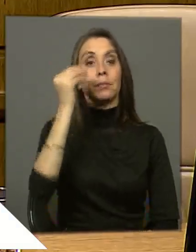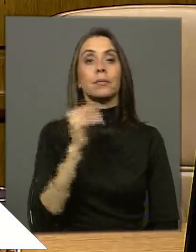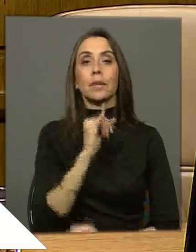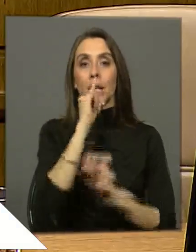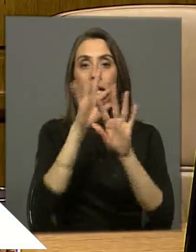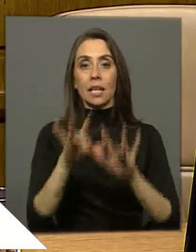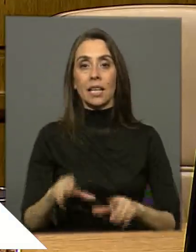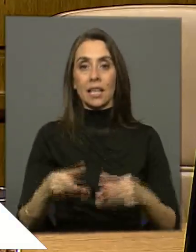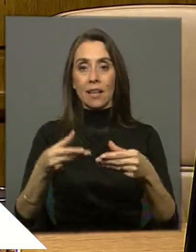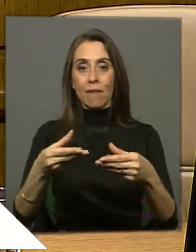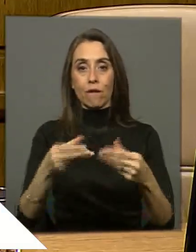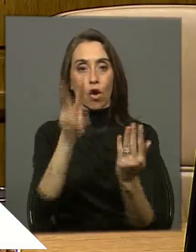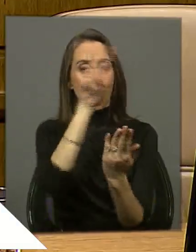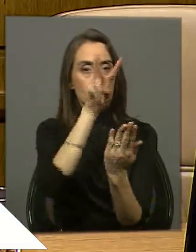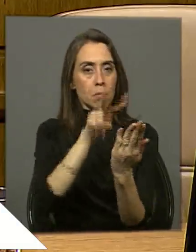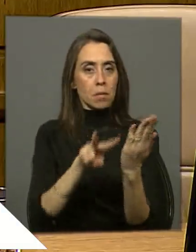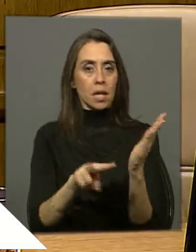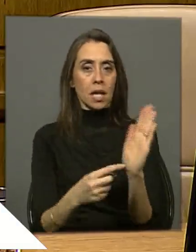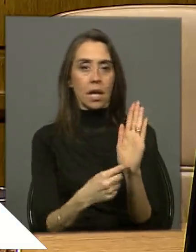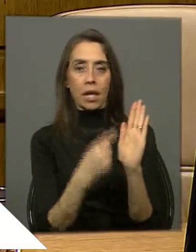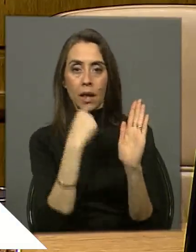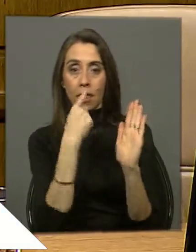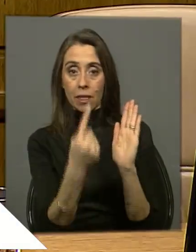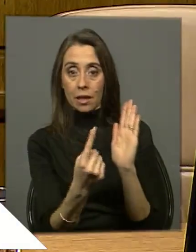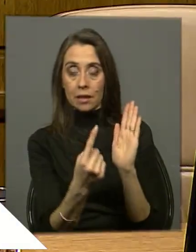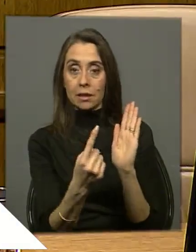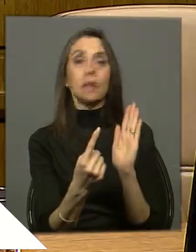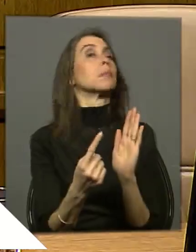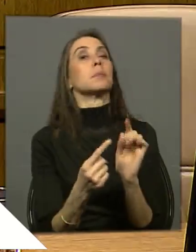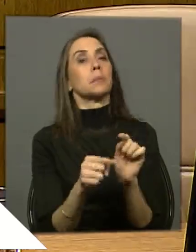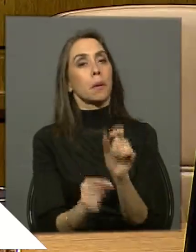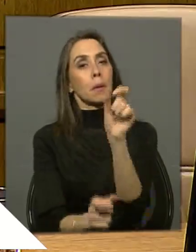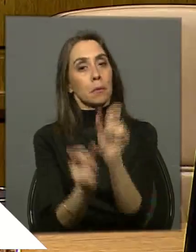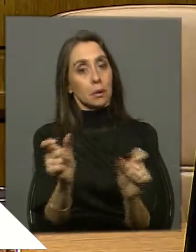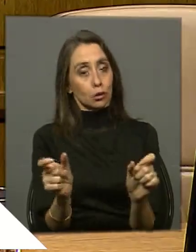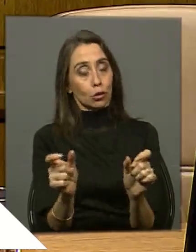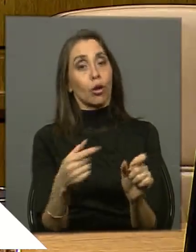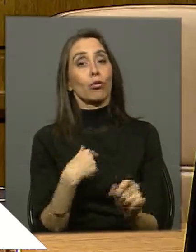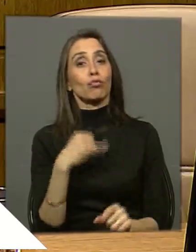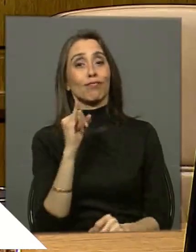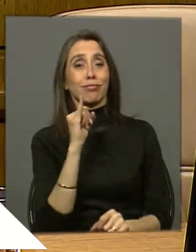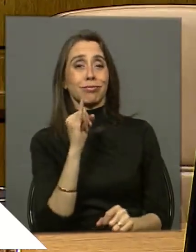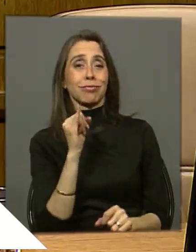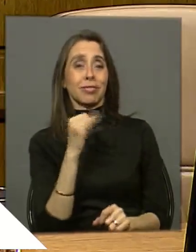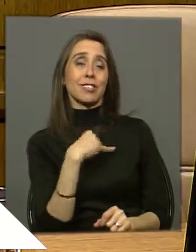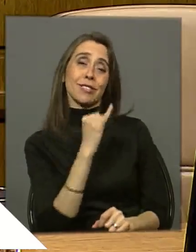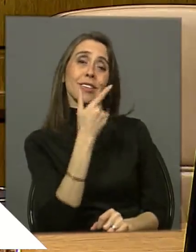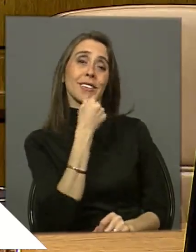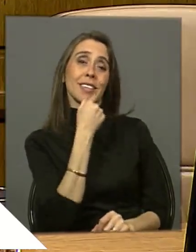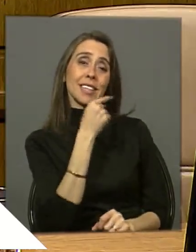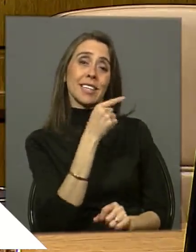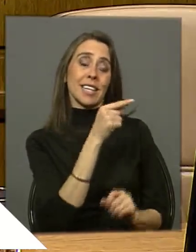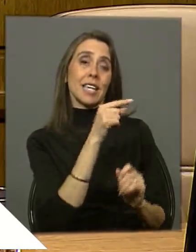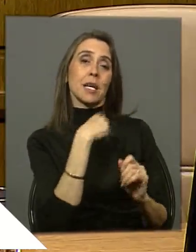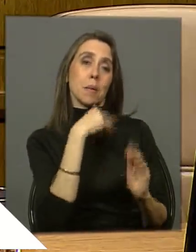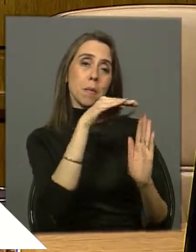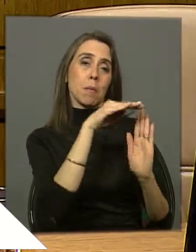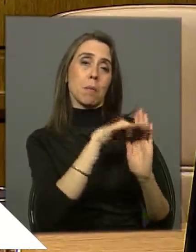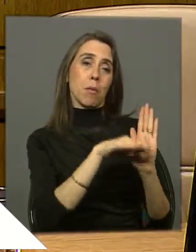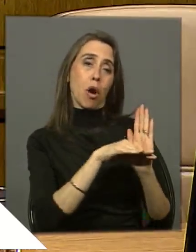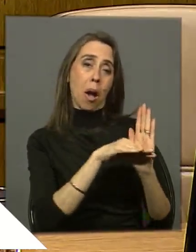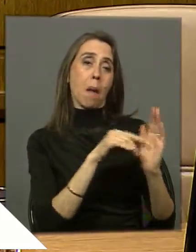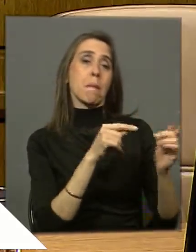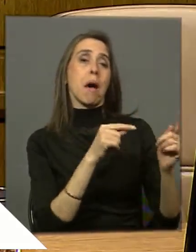informe nos señala que dado que aquellos que se acogen a estos programas de